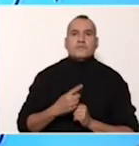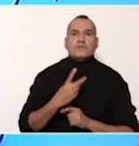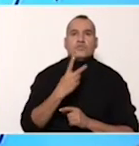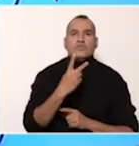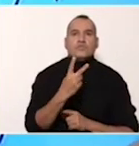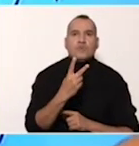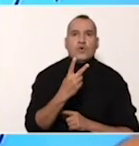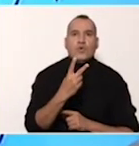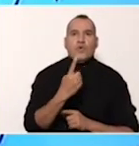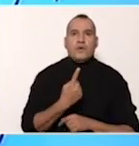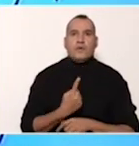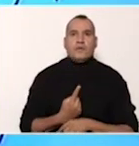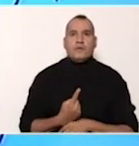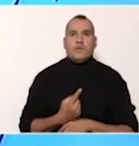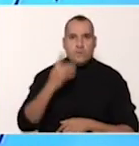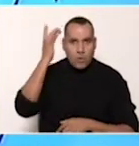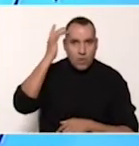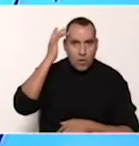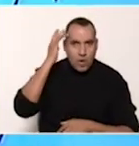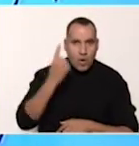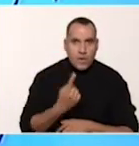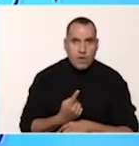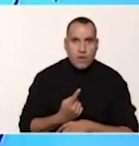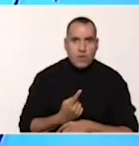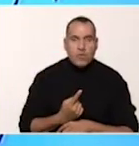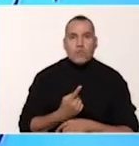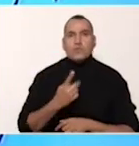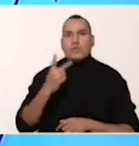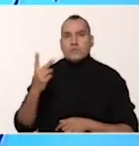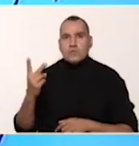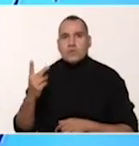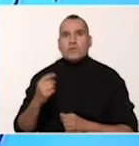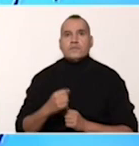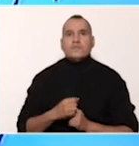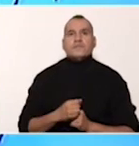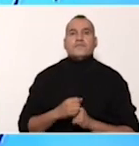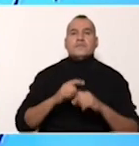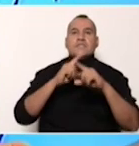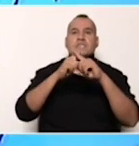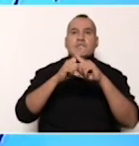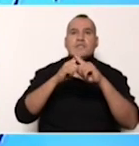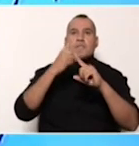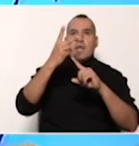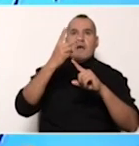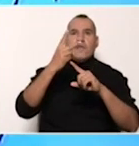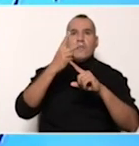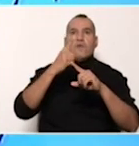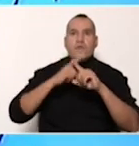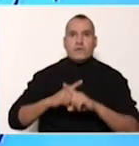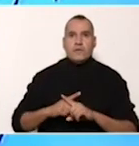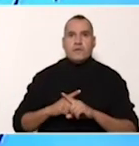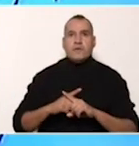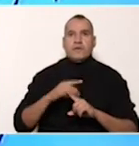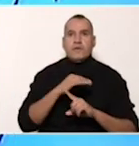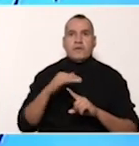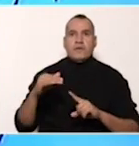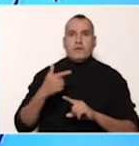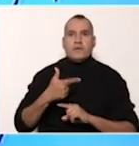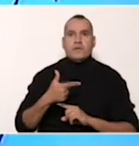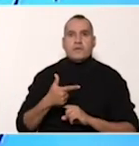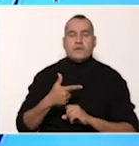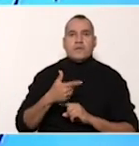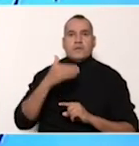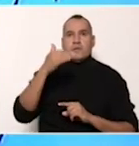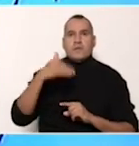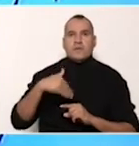1 que hay aquí abajo, 2 entre 1 da 2. X a la 2 entre x, como se están dividiendo potencias